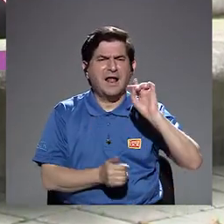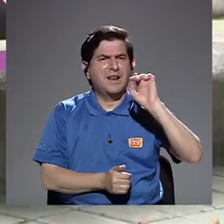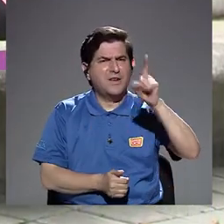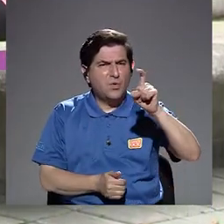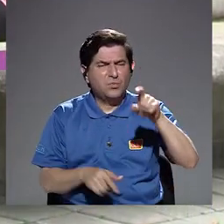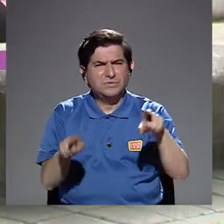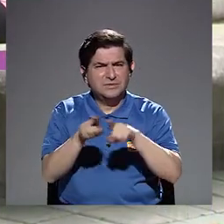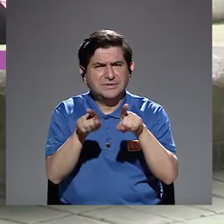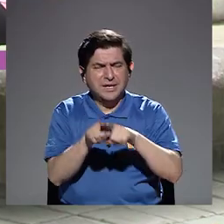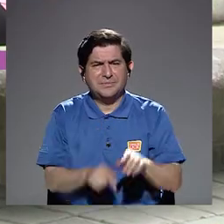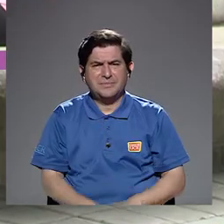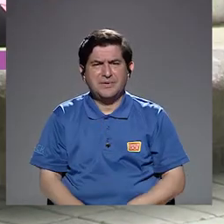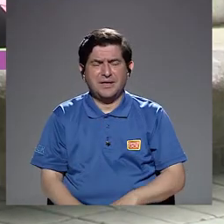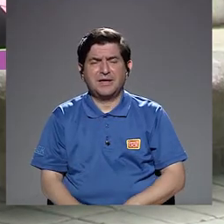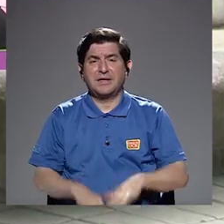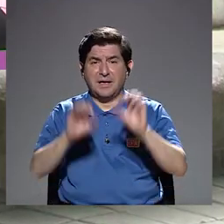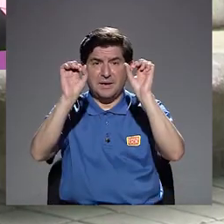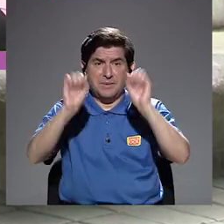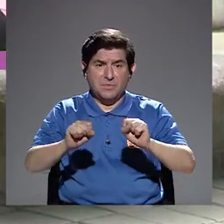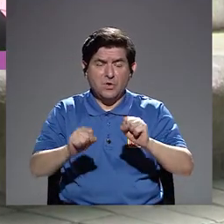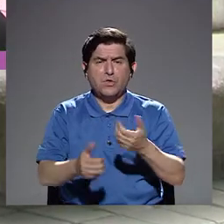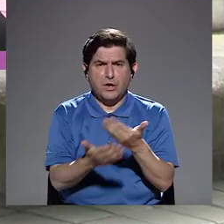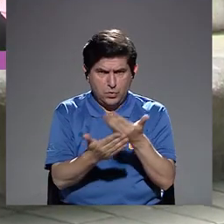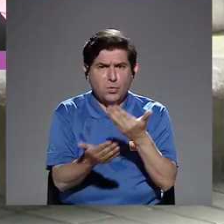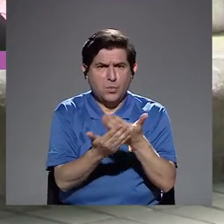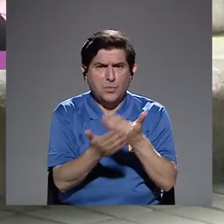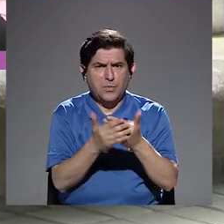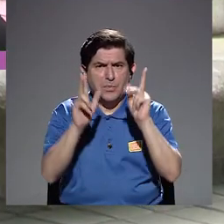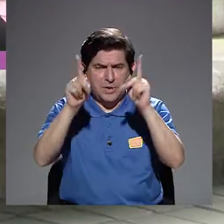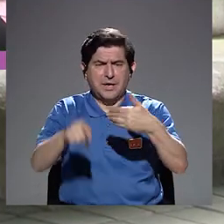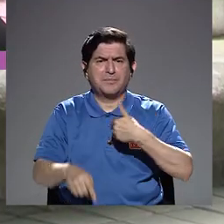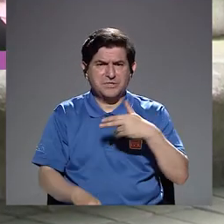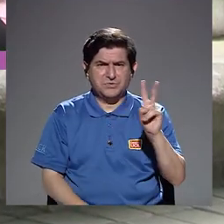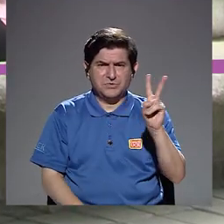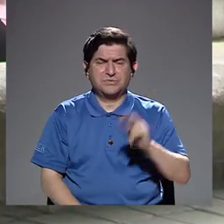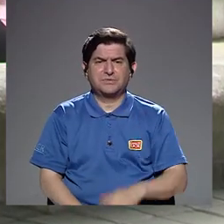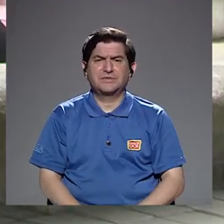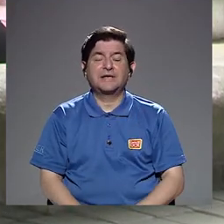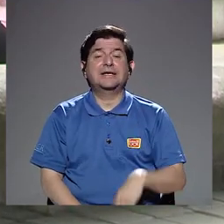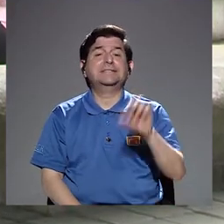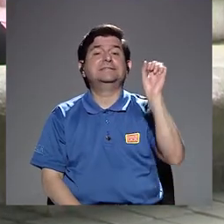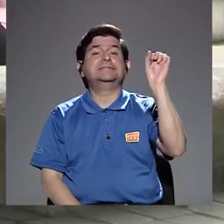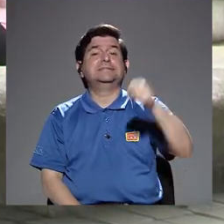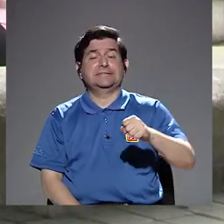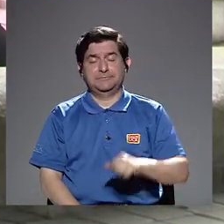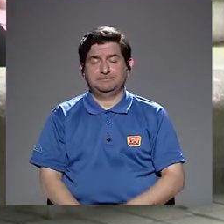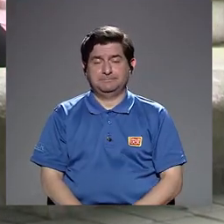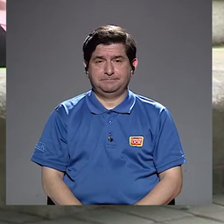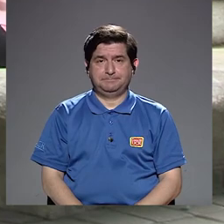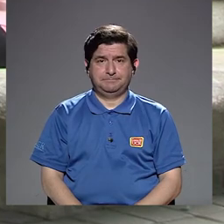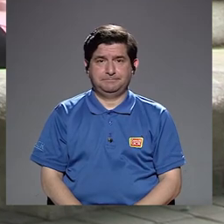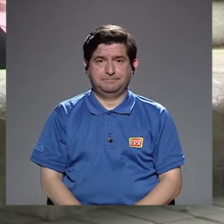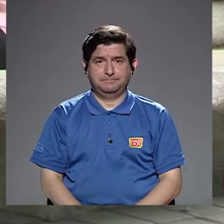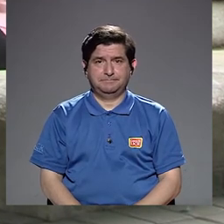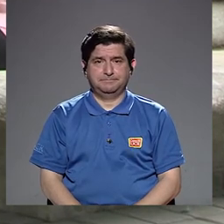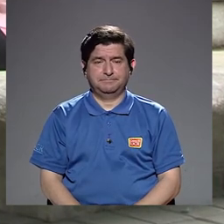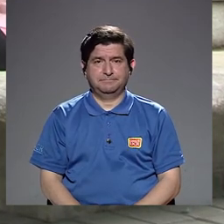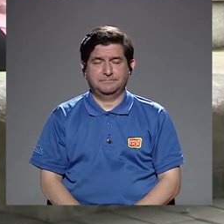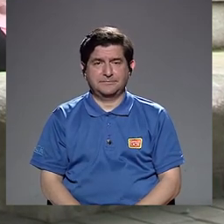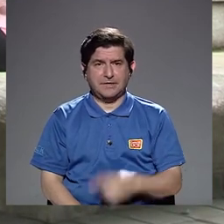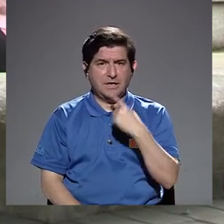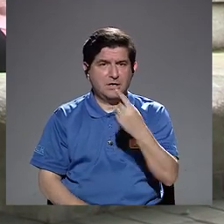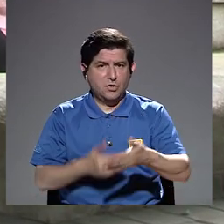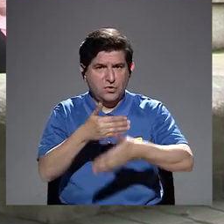diagnóstico también, digamos, clínico que la persona, o sea, para confirmar que está el virus? Sí, por ejemplo, a nivel de lo